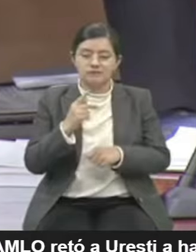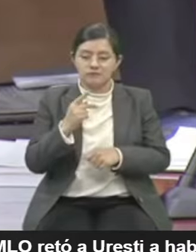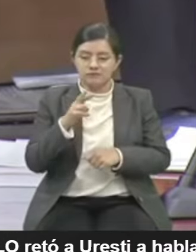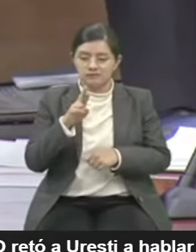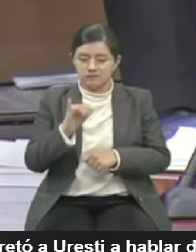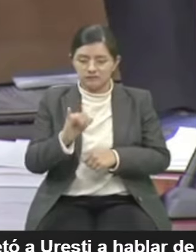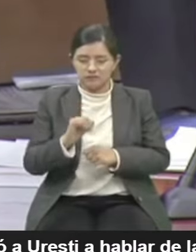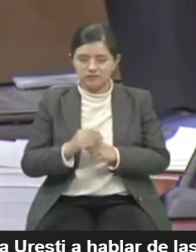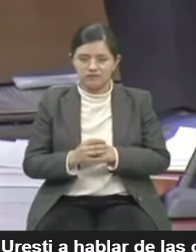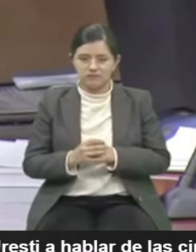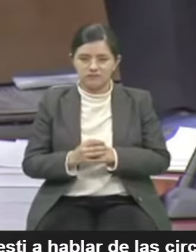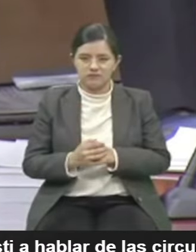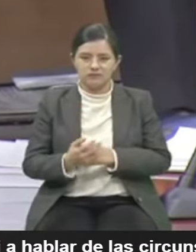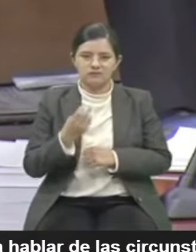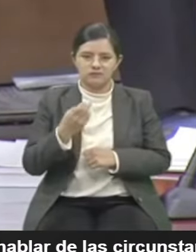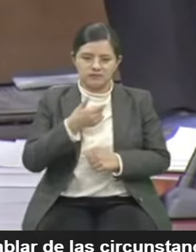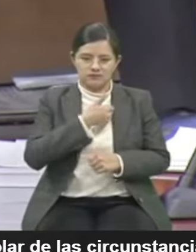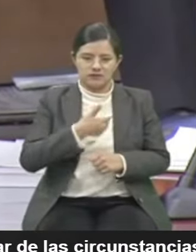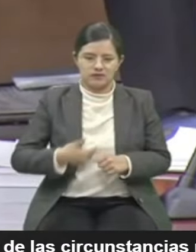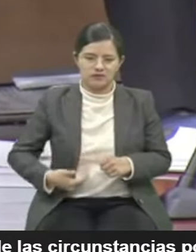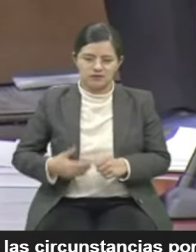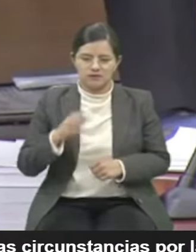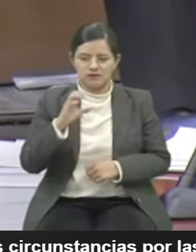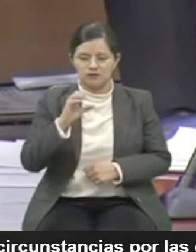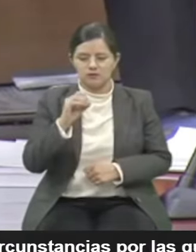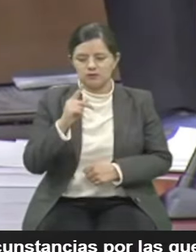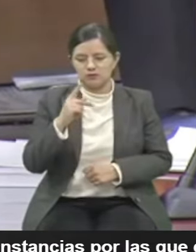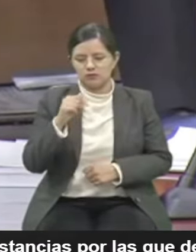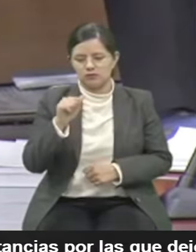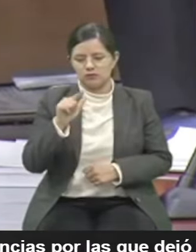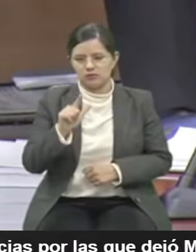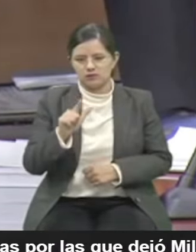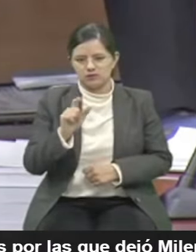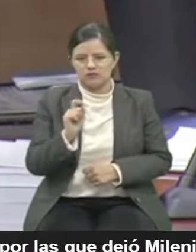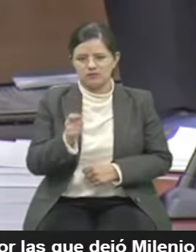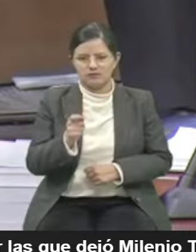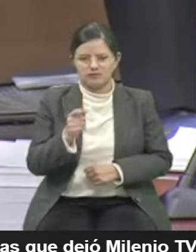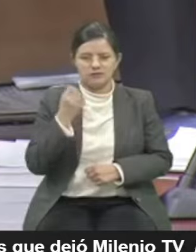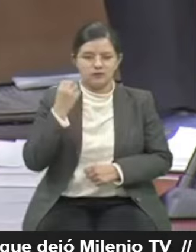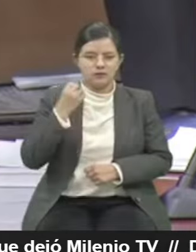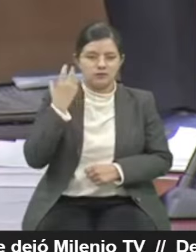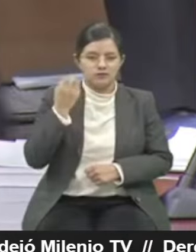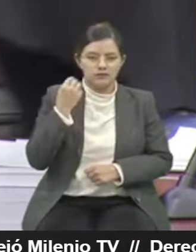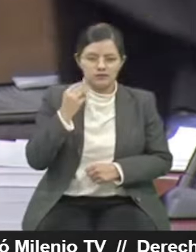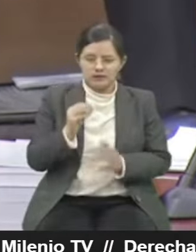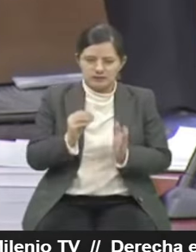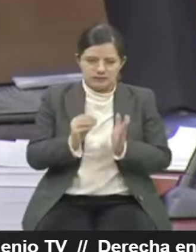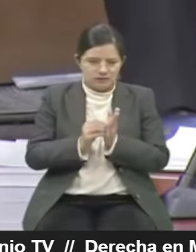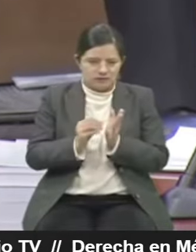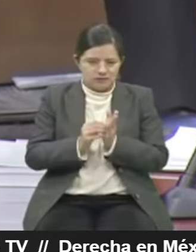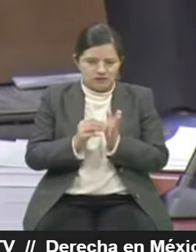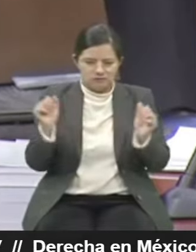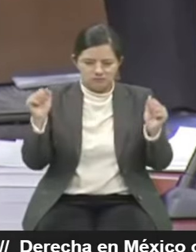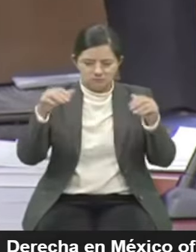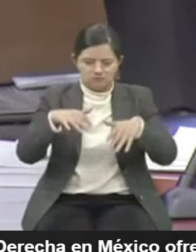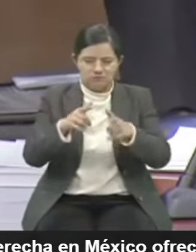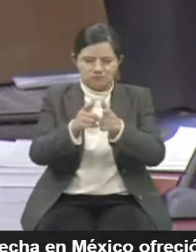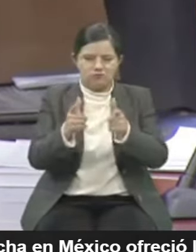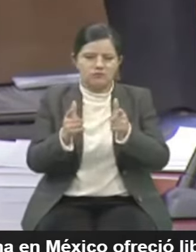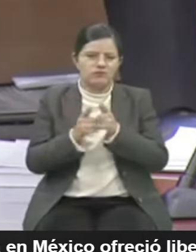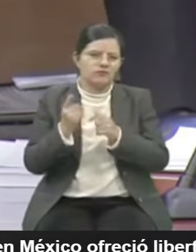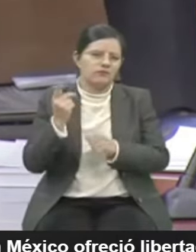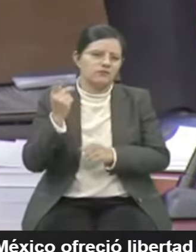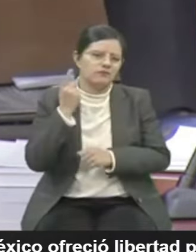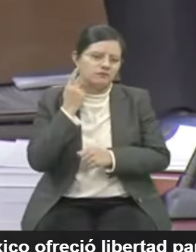pri preside la copal la conferencia permanente de partidos políticos de América Latina y el Caribe